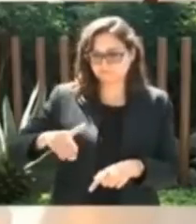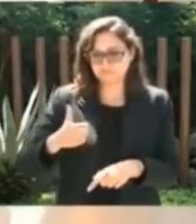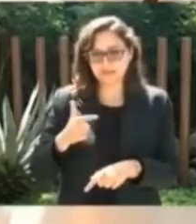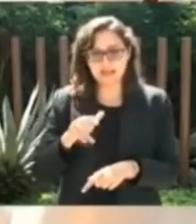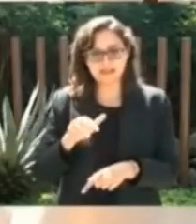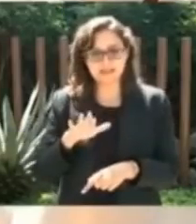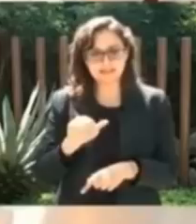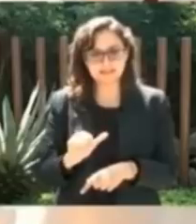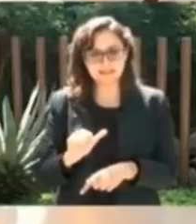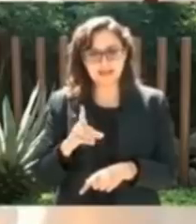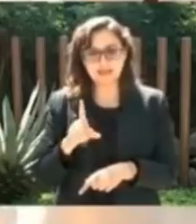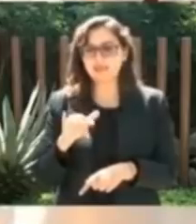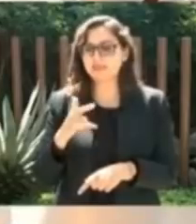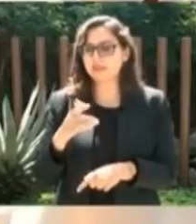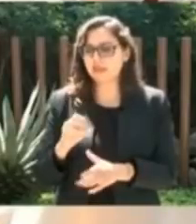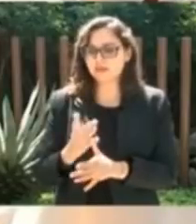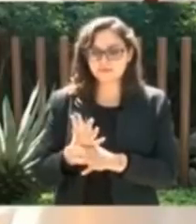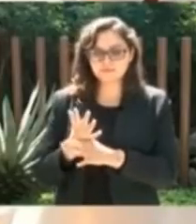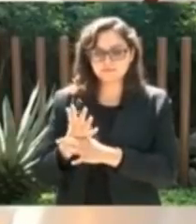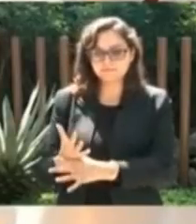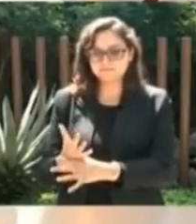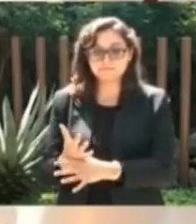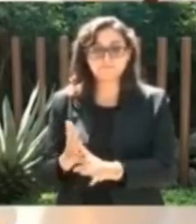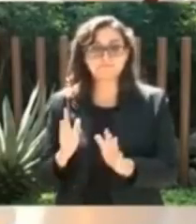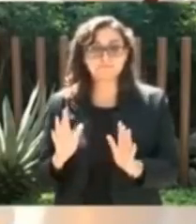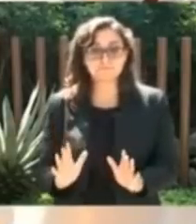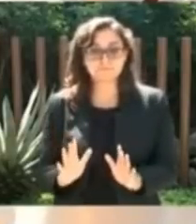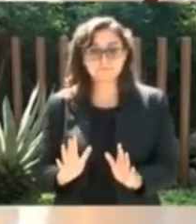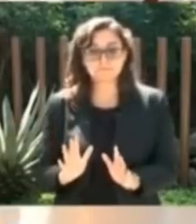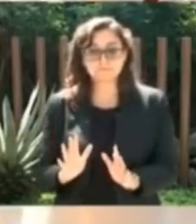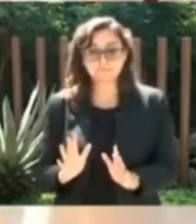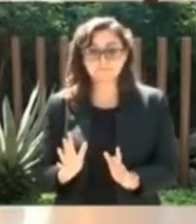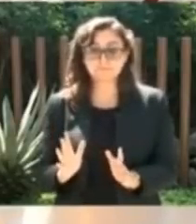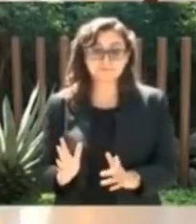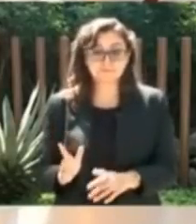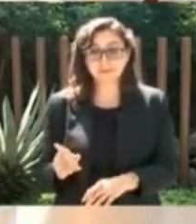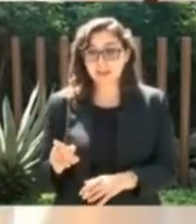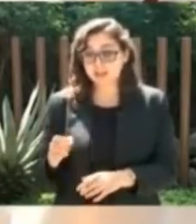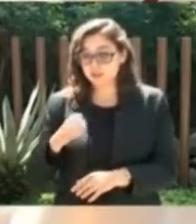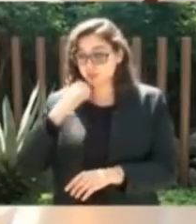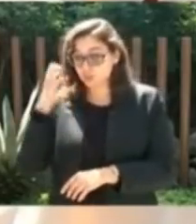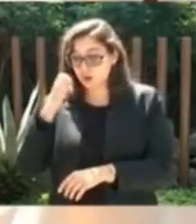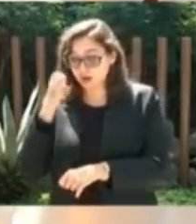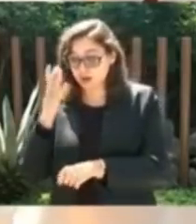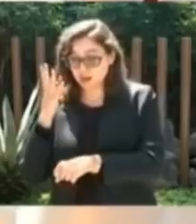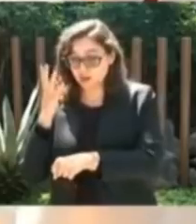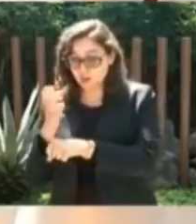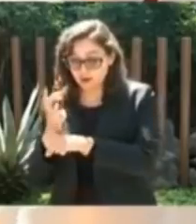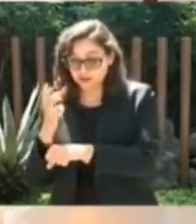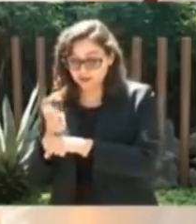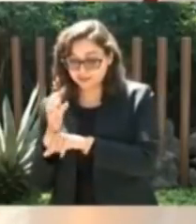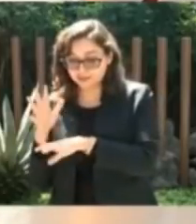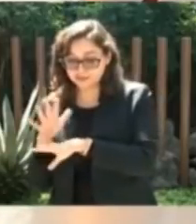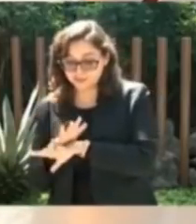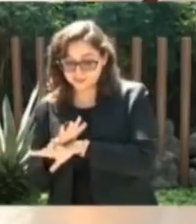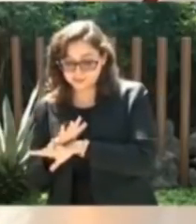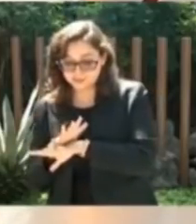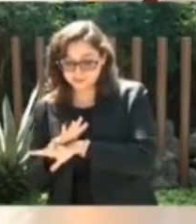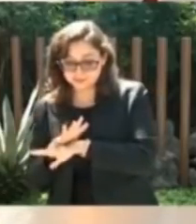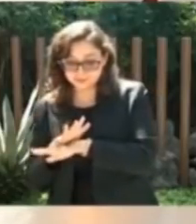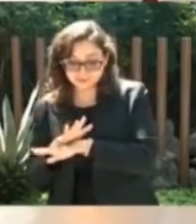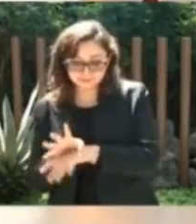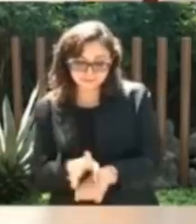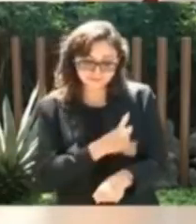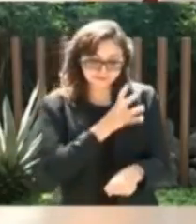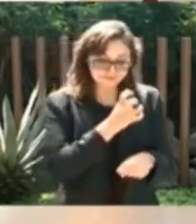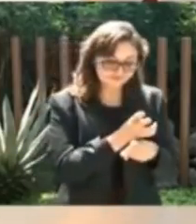por coincidencia, en la cuarta transformación del colegio, que no tiene